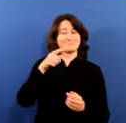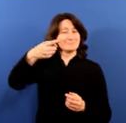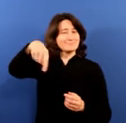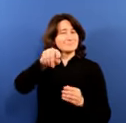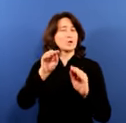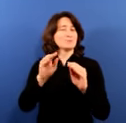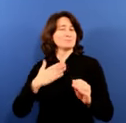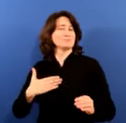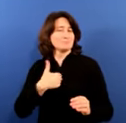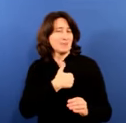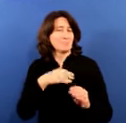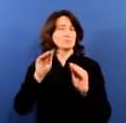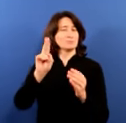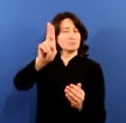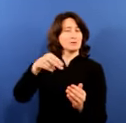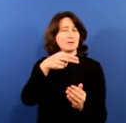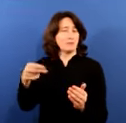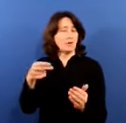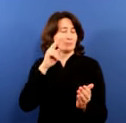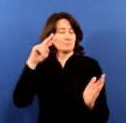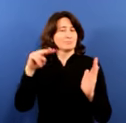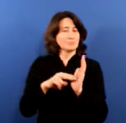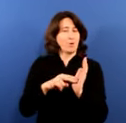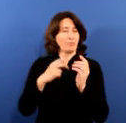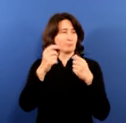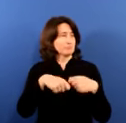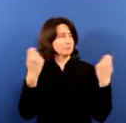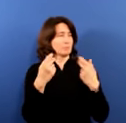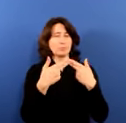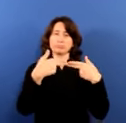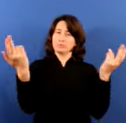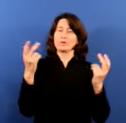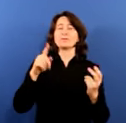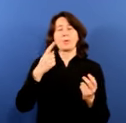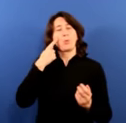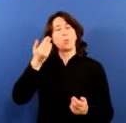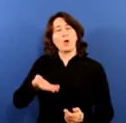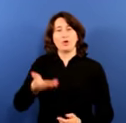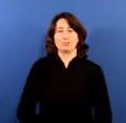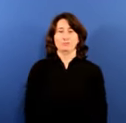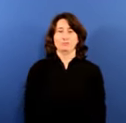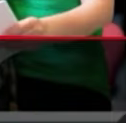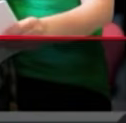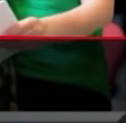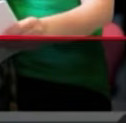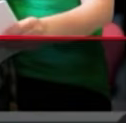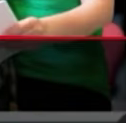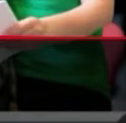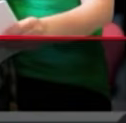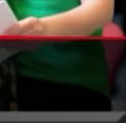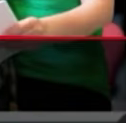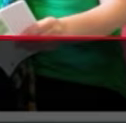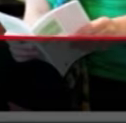rural, tratando de buscar vías de solución y o mejora de las mismas. Impulsar y difundir actuaciones que fomenten una sociedad